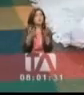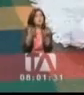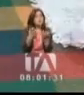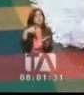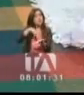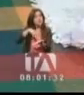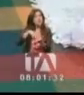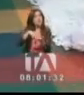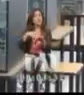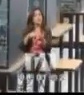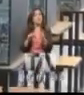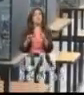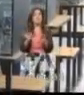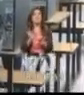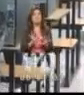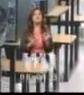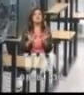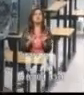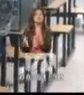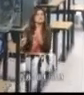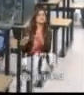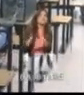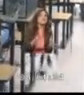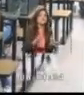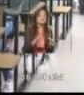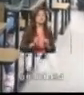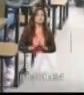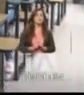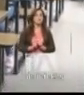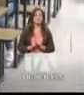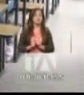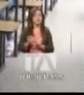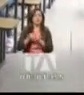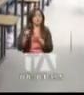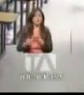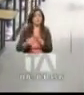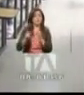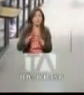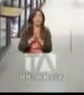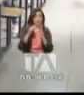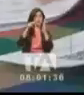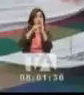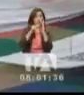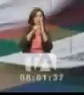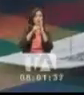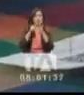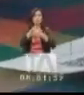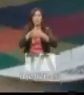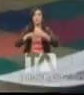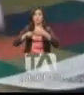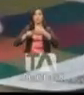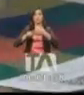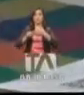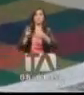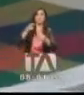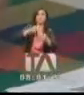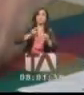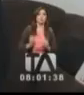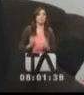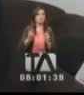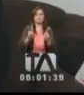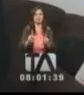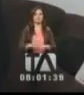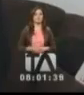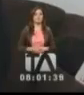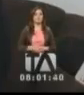permita estudiar fisioterapia. La segunda vez que se presentó sacó un buen promedio. Sin embargo, la universidad no le otorgó un cupo. Abrieron